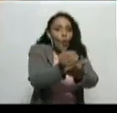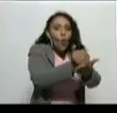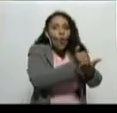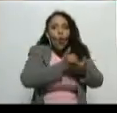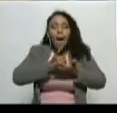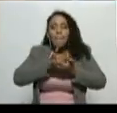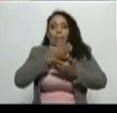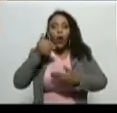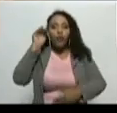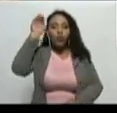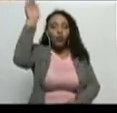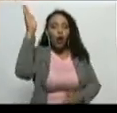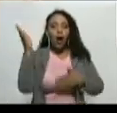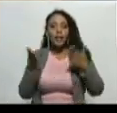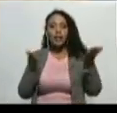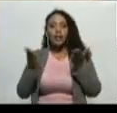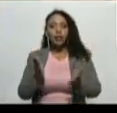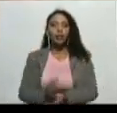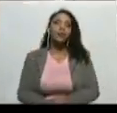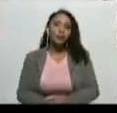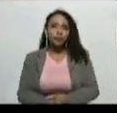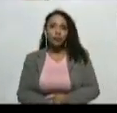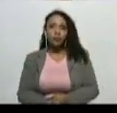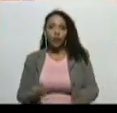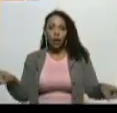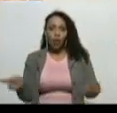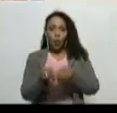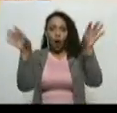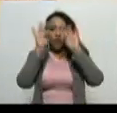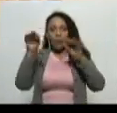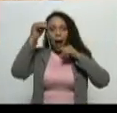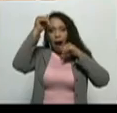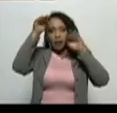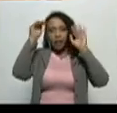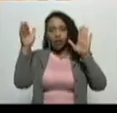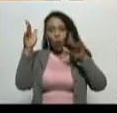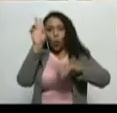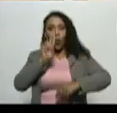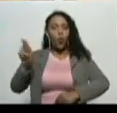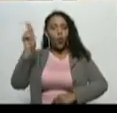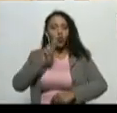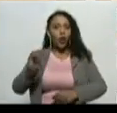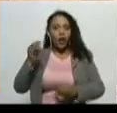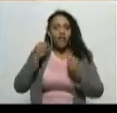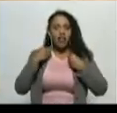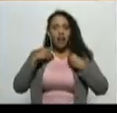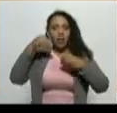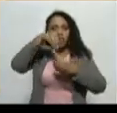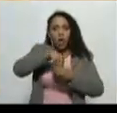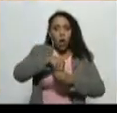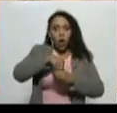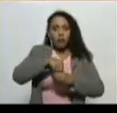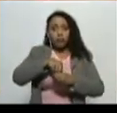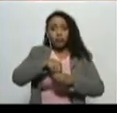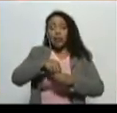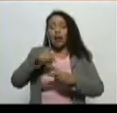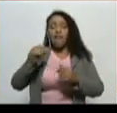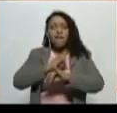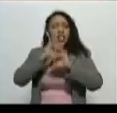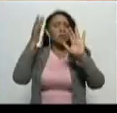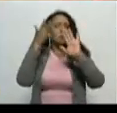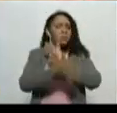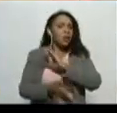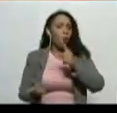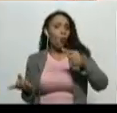del servicio. Igualmente serán atendidos los usuarios comerciales y residenciales de alto consumo con la finalidad de